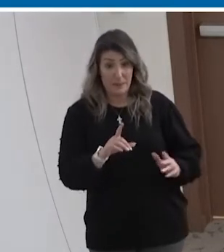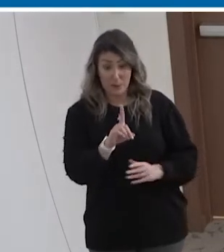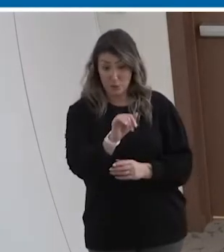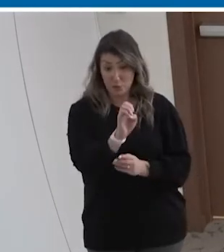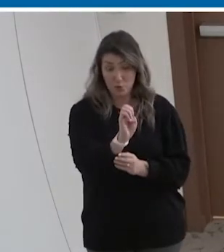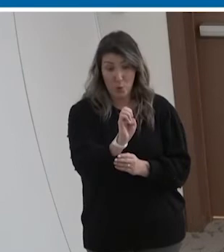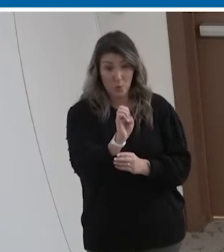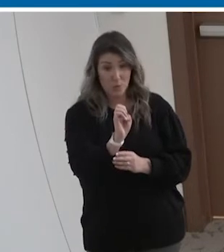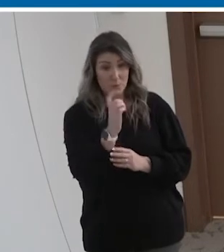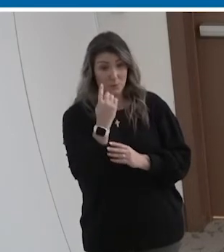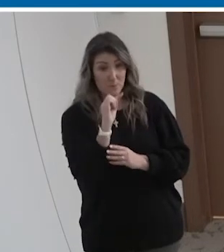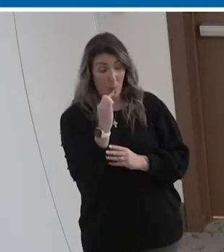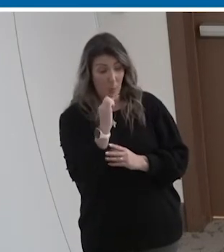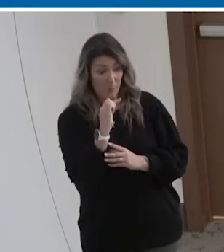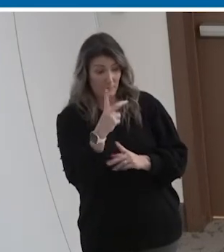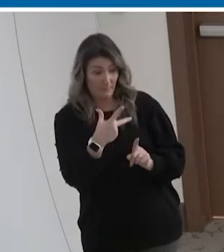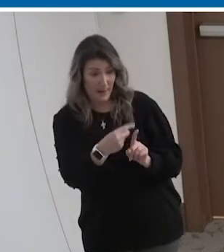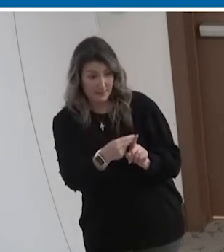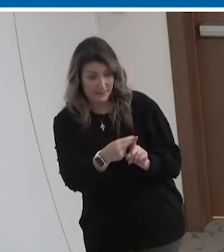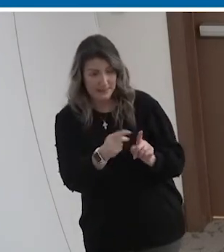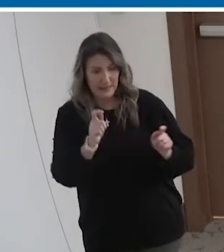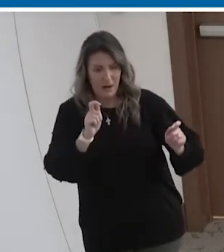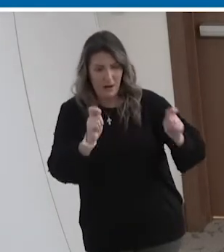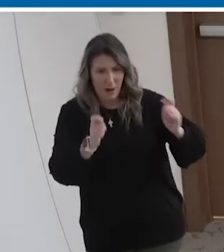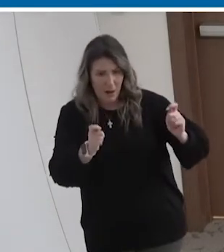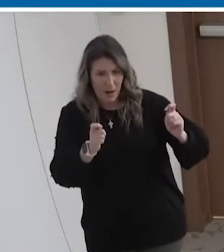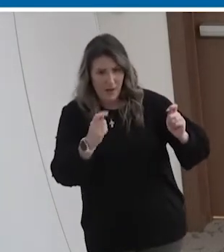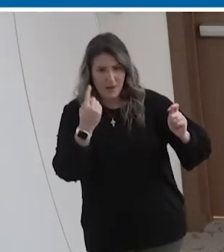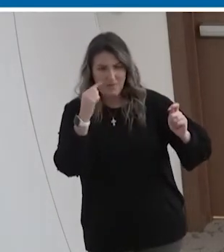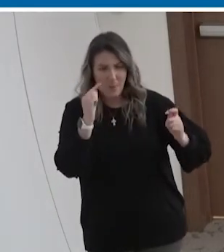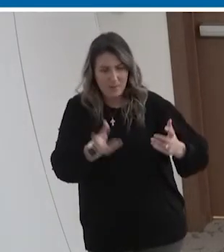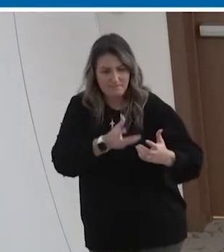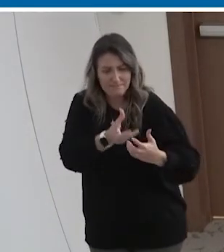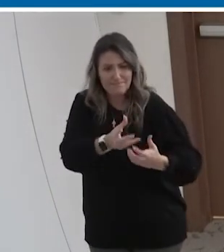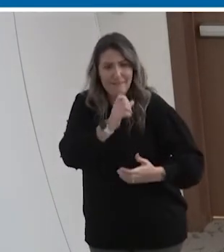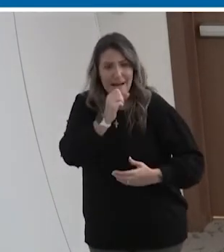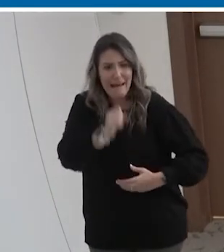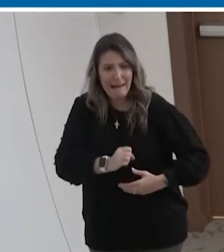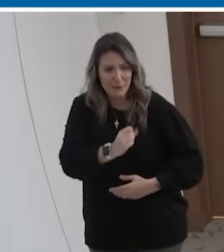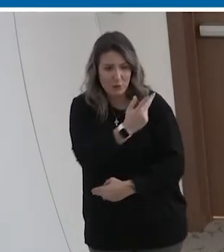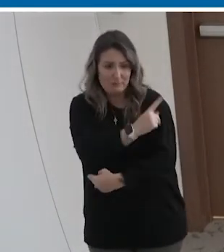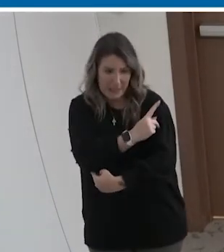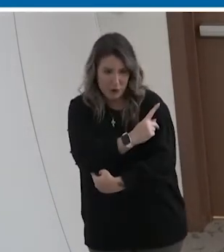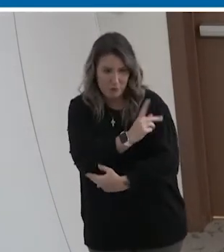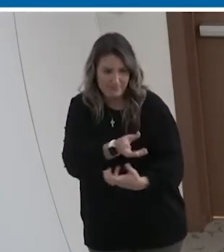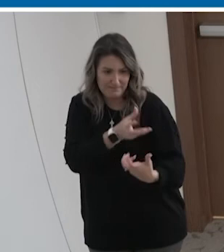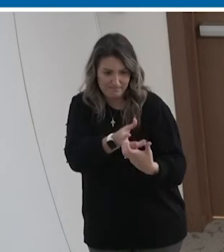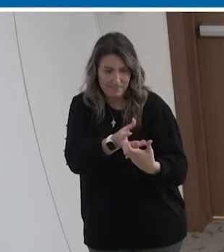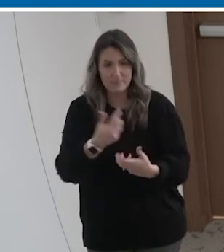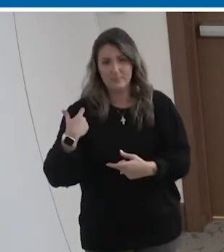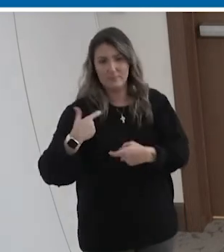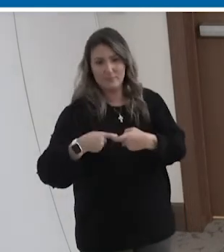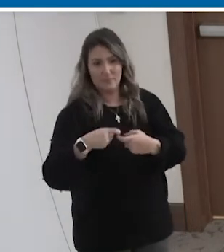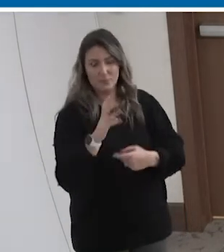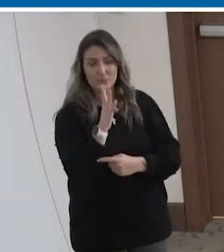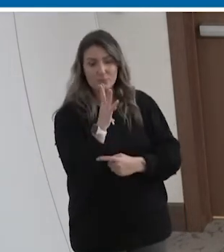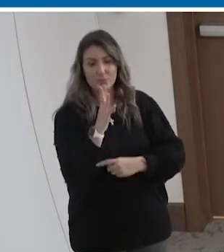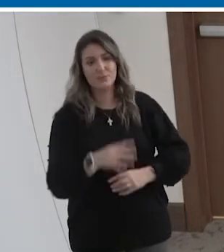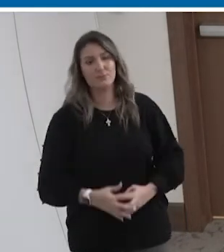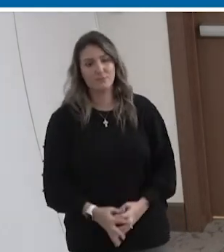the vaccine for the age of the patient. ajustamos la dosis de